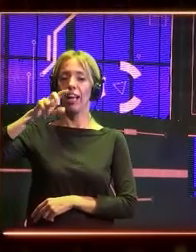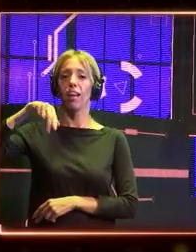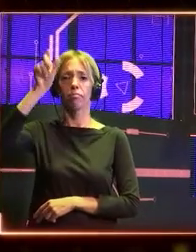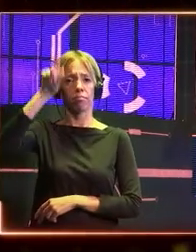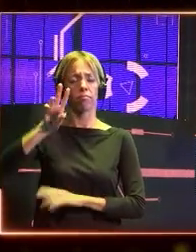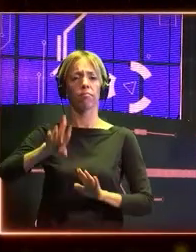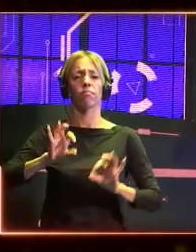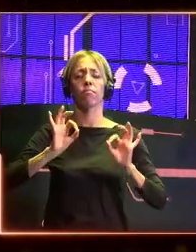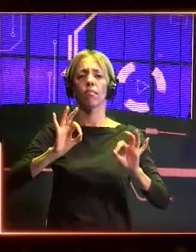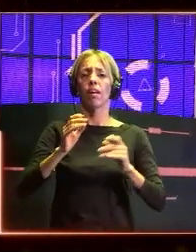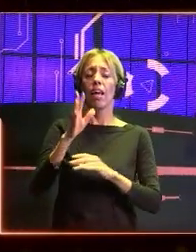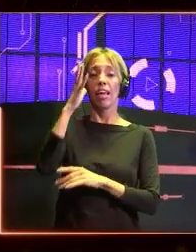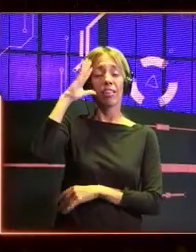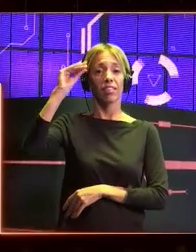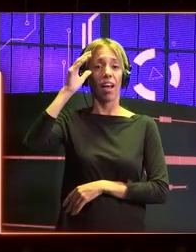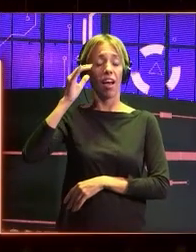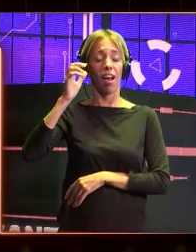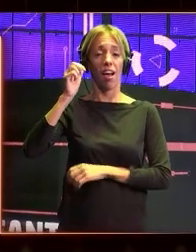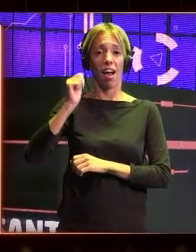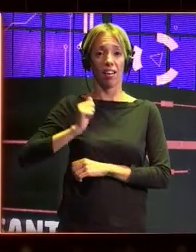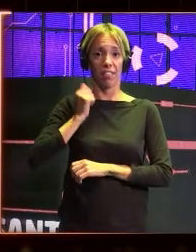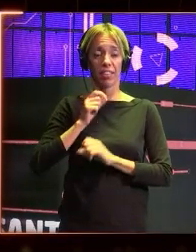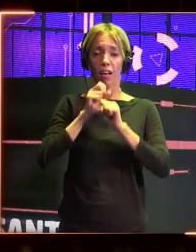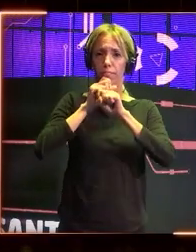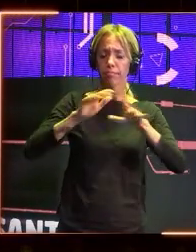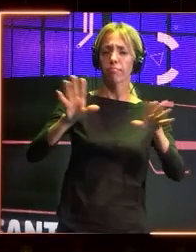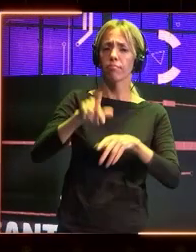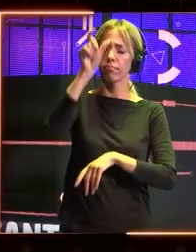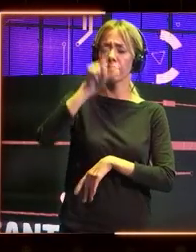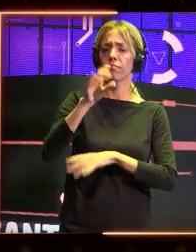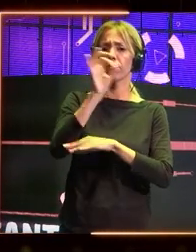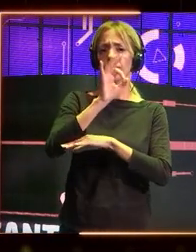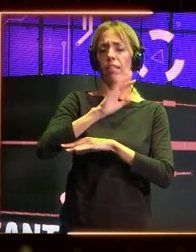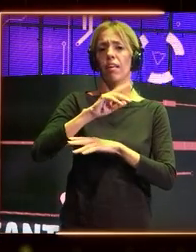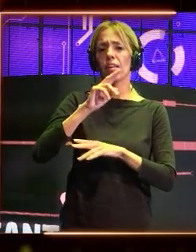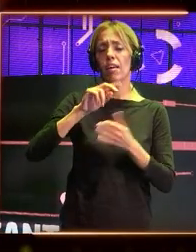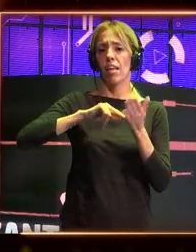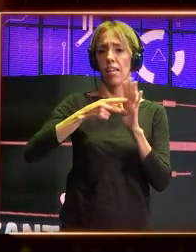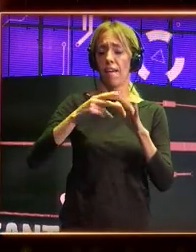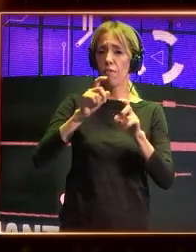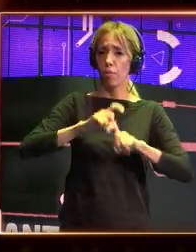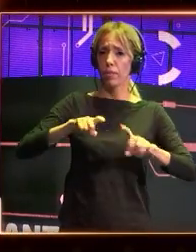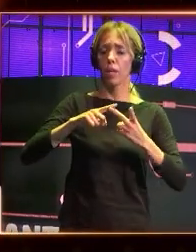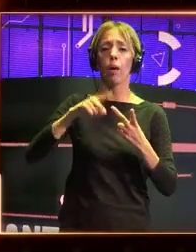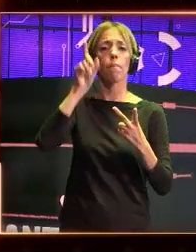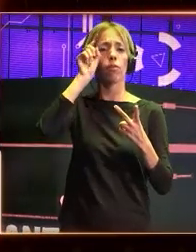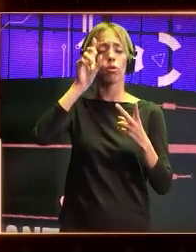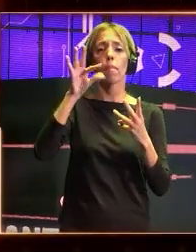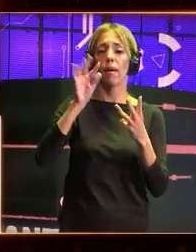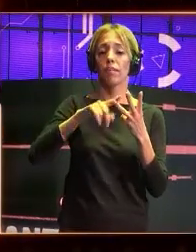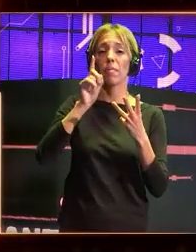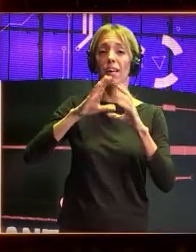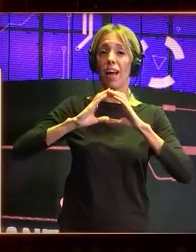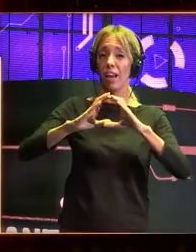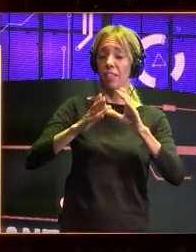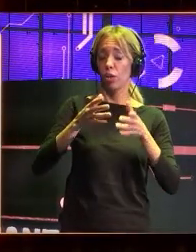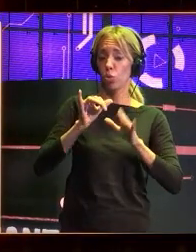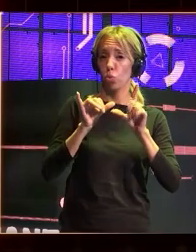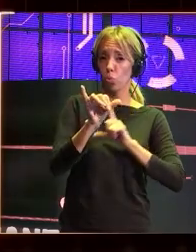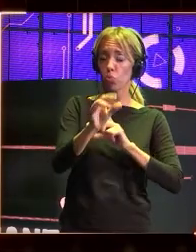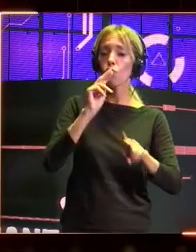divulgador de Inteligencia artificial es graduado en ingeniería informática profesor y también creador del canal de